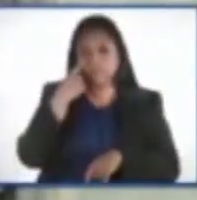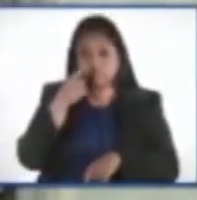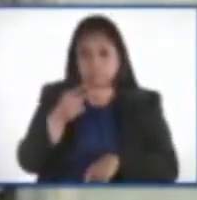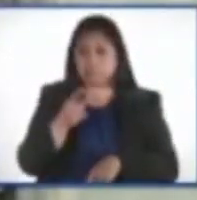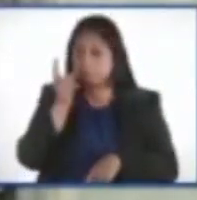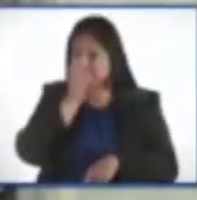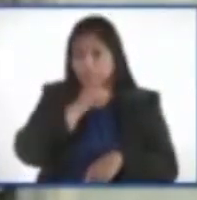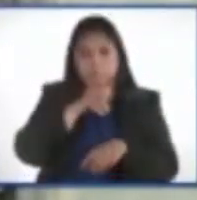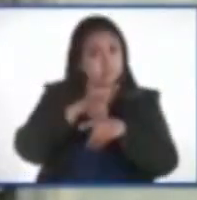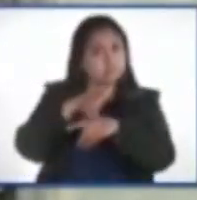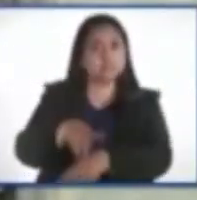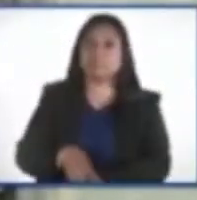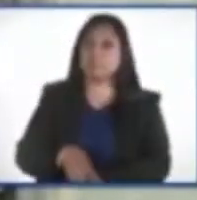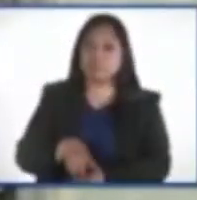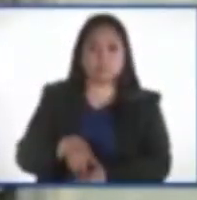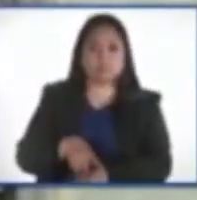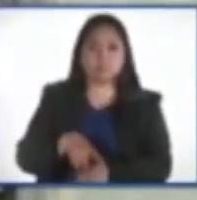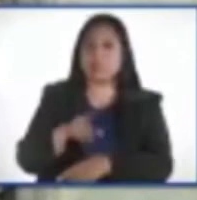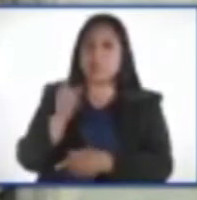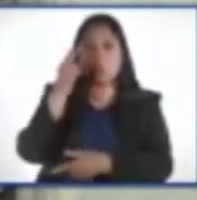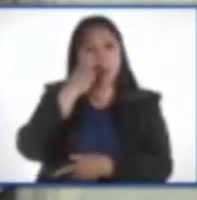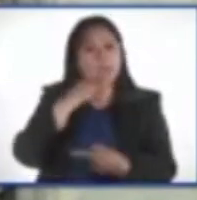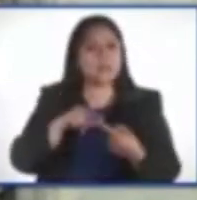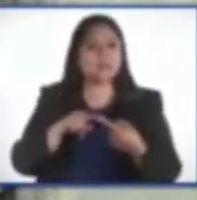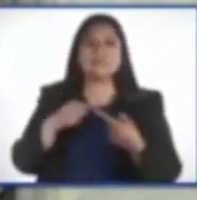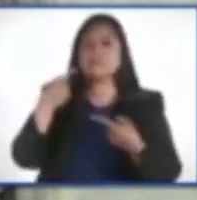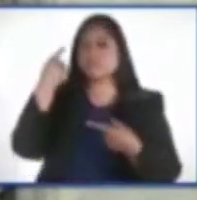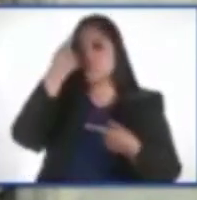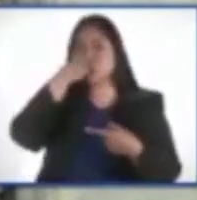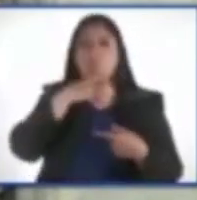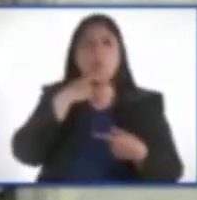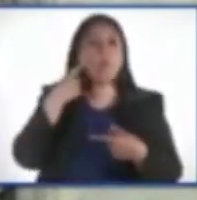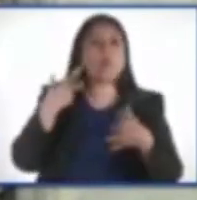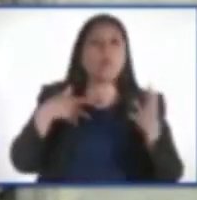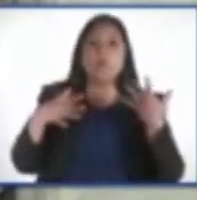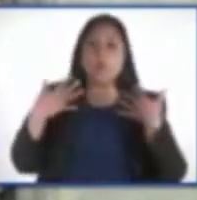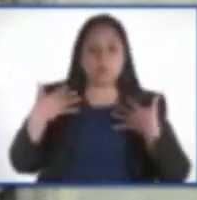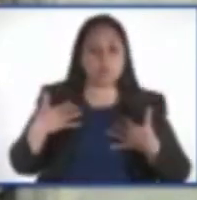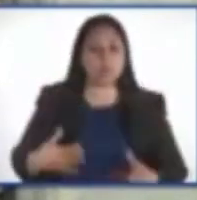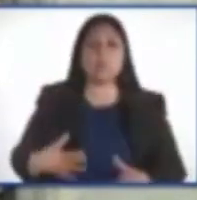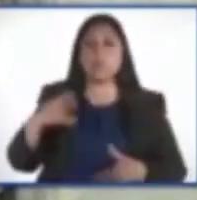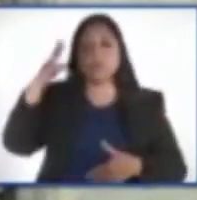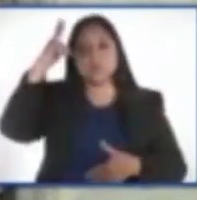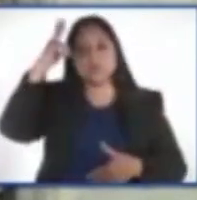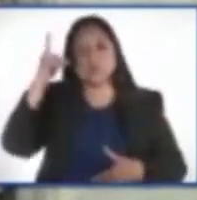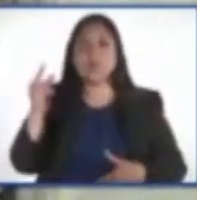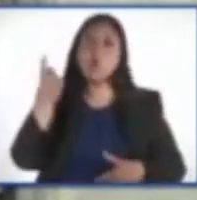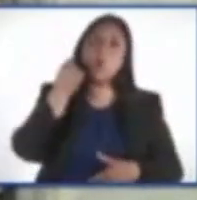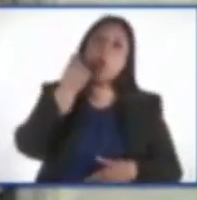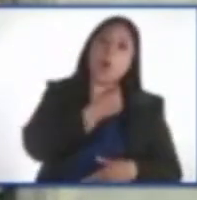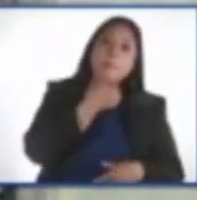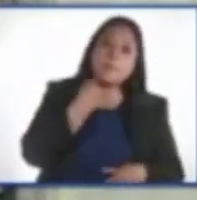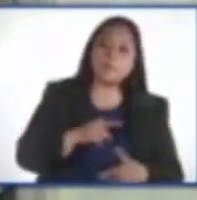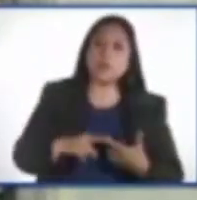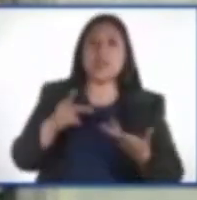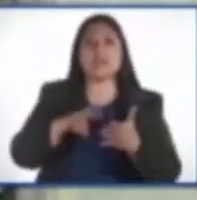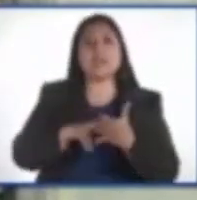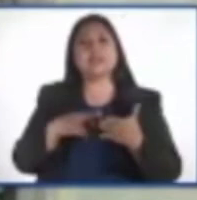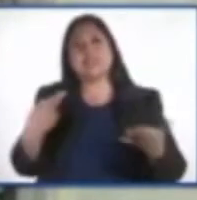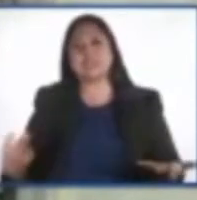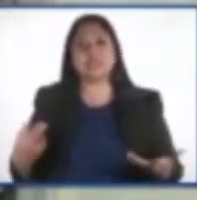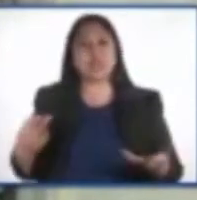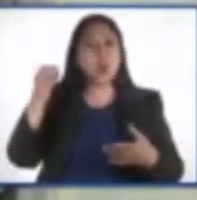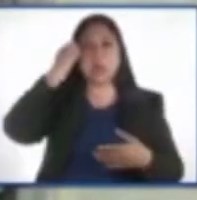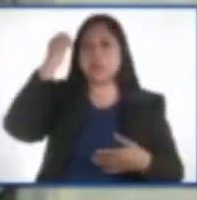familia a través de sus redes sociales verástegui aseguró que la vida humana en el vientre de la madre es más segura en guatemala que en mexico